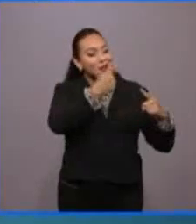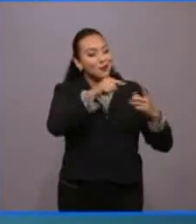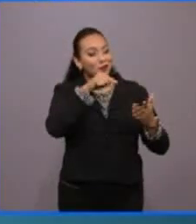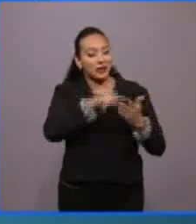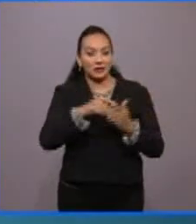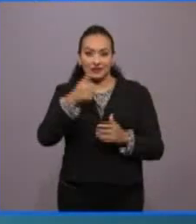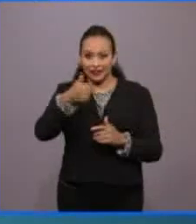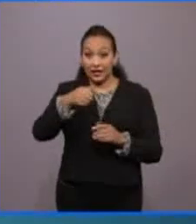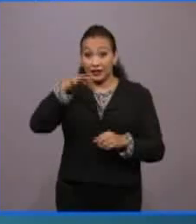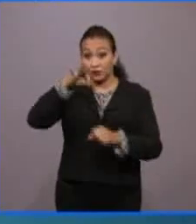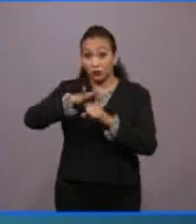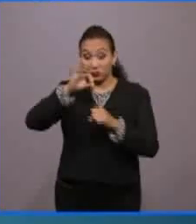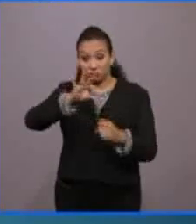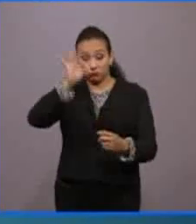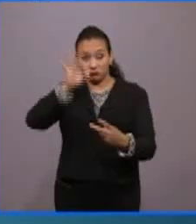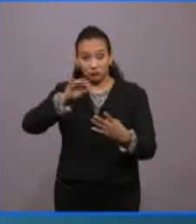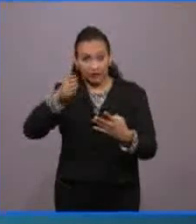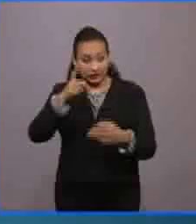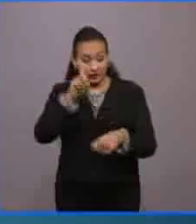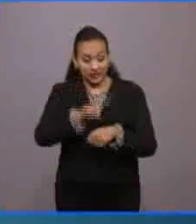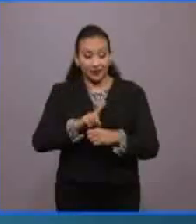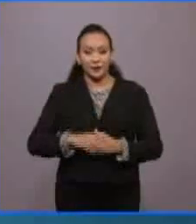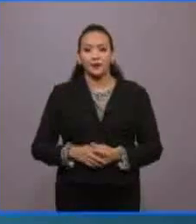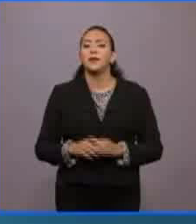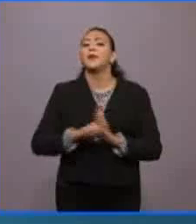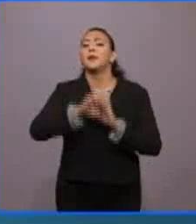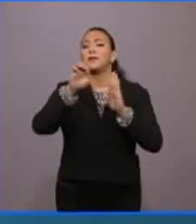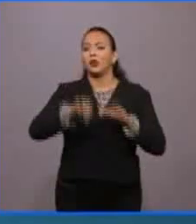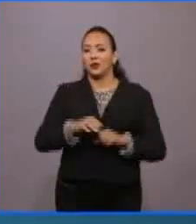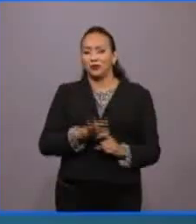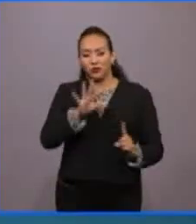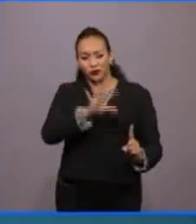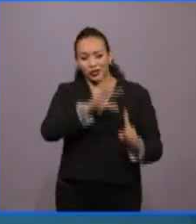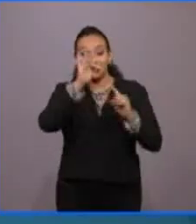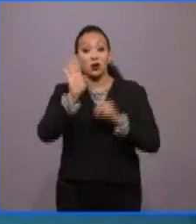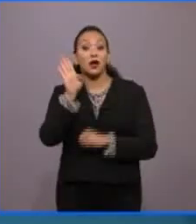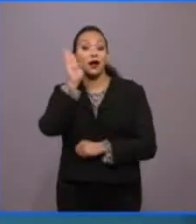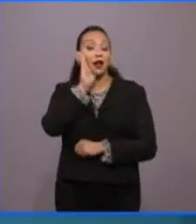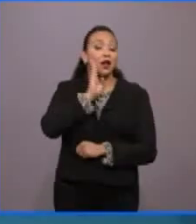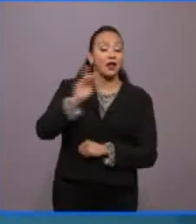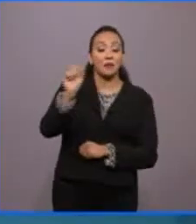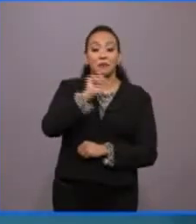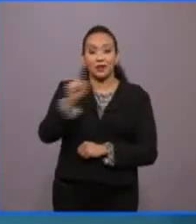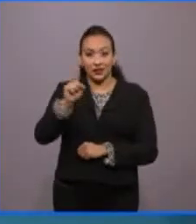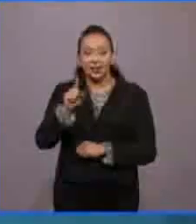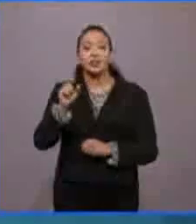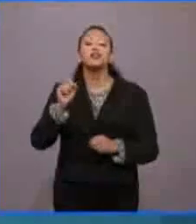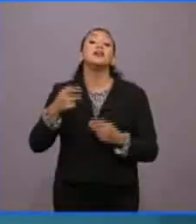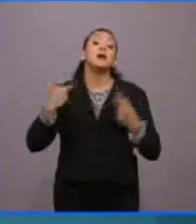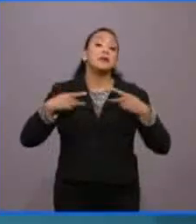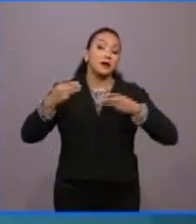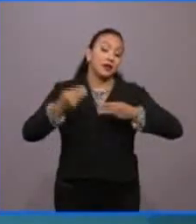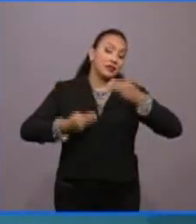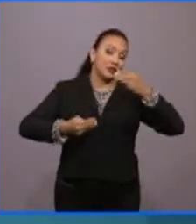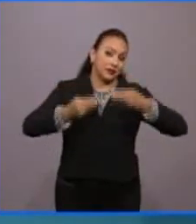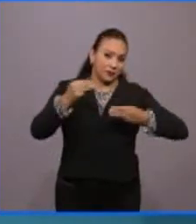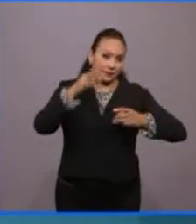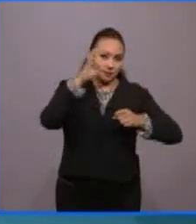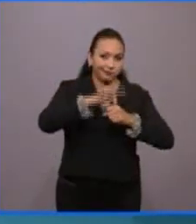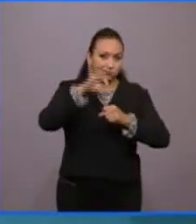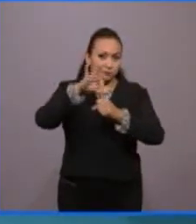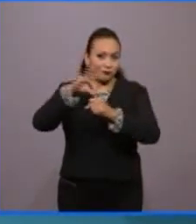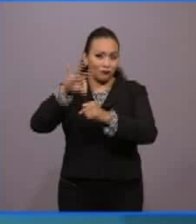diferentes elecciones que se realizarán ese día, entre ellas la de ministros y magistraturas del Tribunal de Disciplina